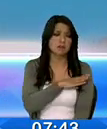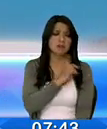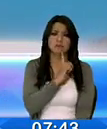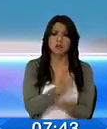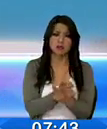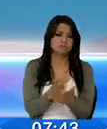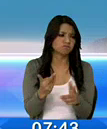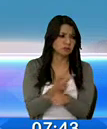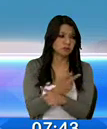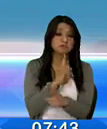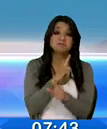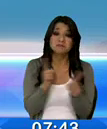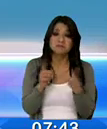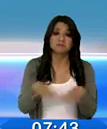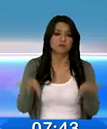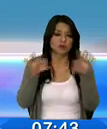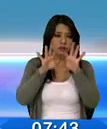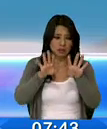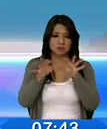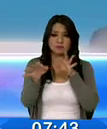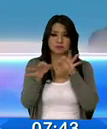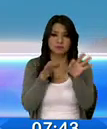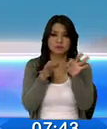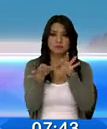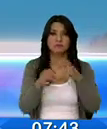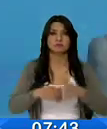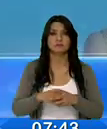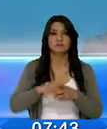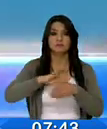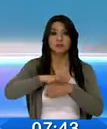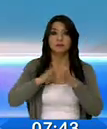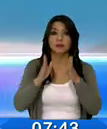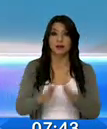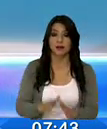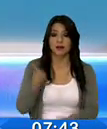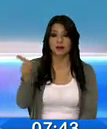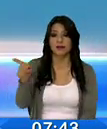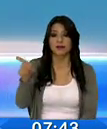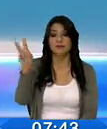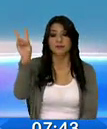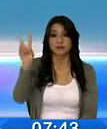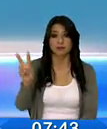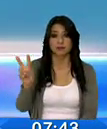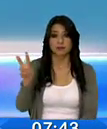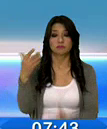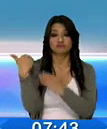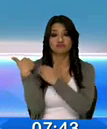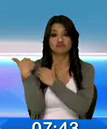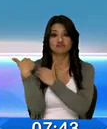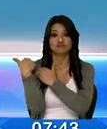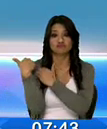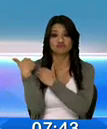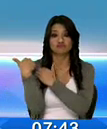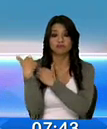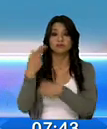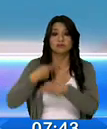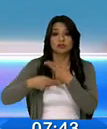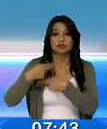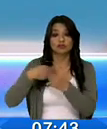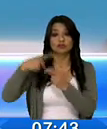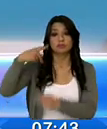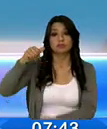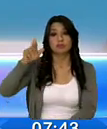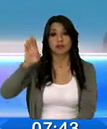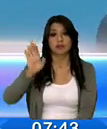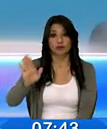también es muy importante mencionar que la embajada del chavismo, que está a cargo del encargado de negocios, Pedro